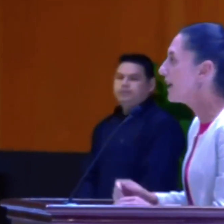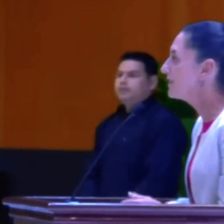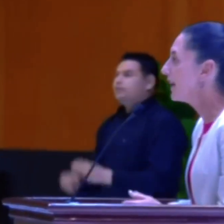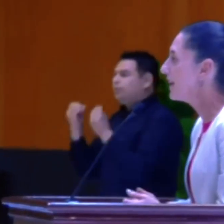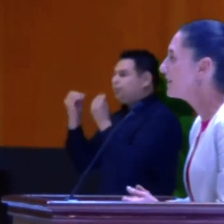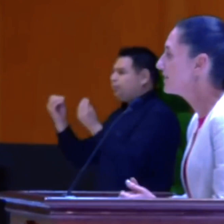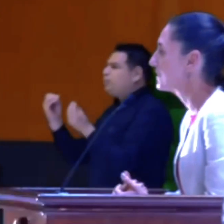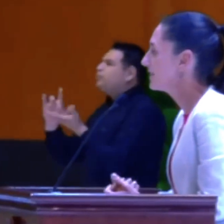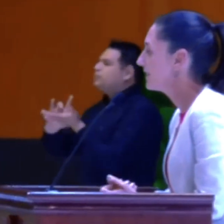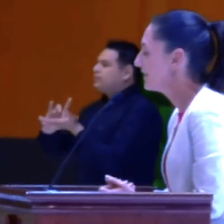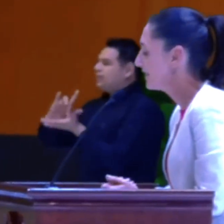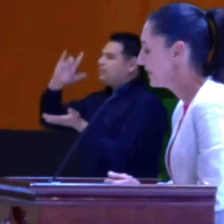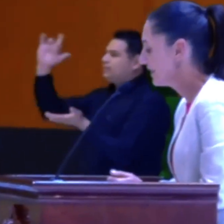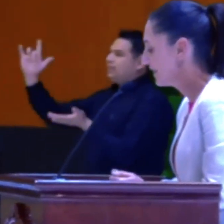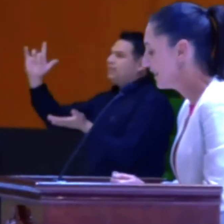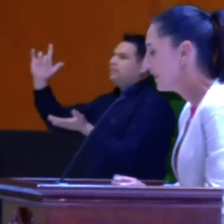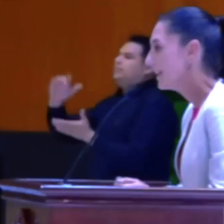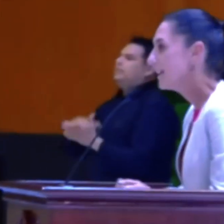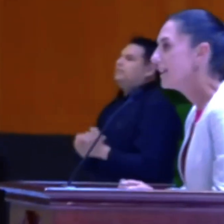Muchas gracias.